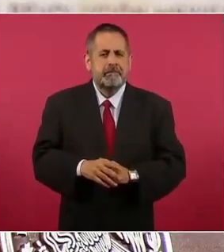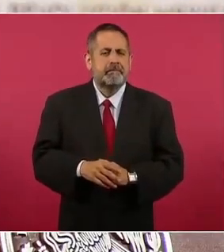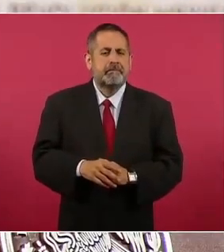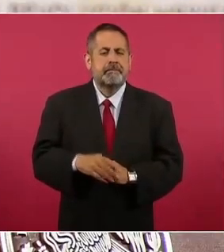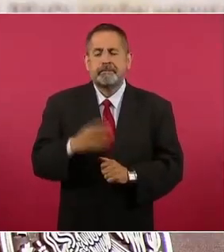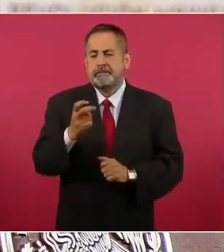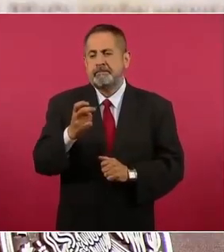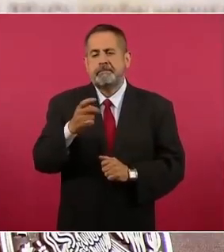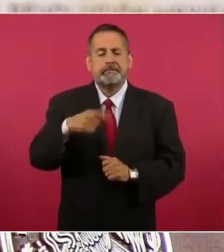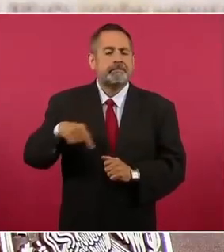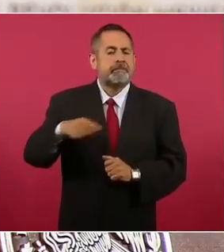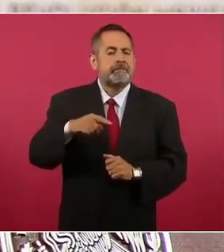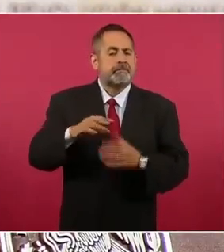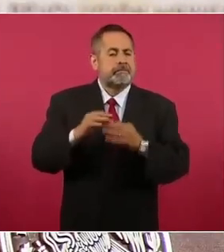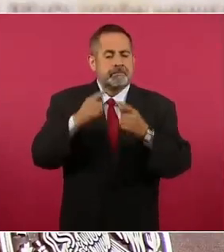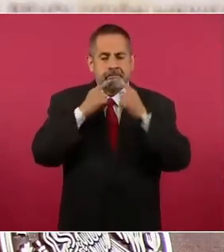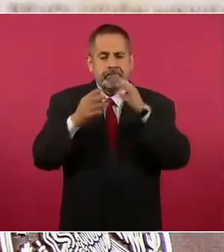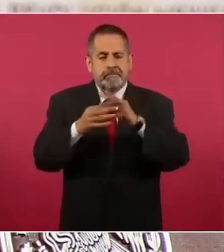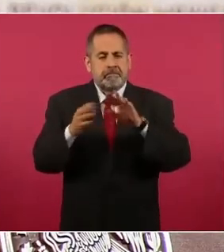y estos